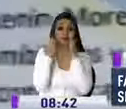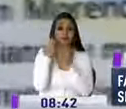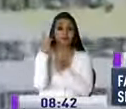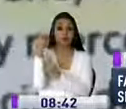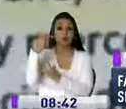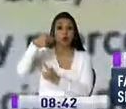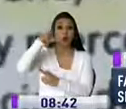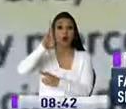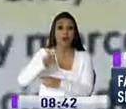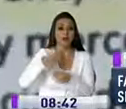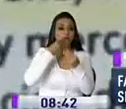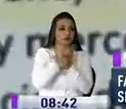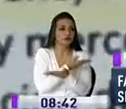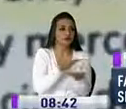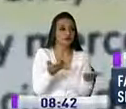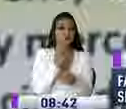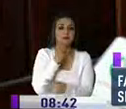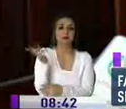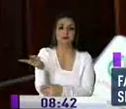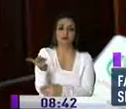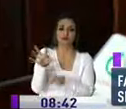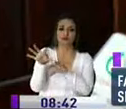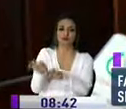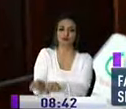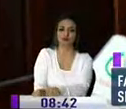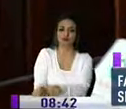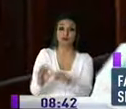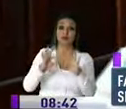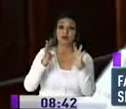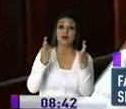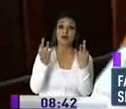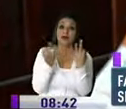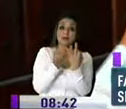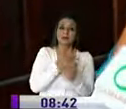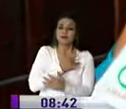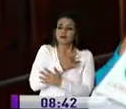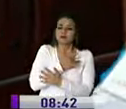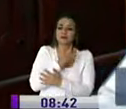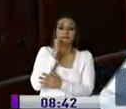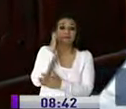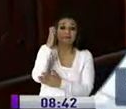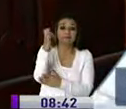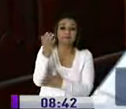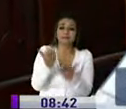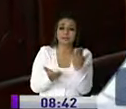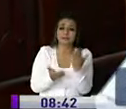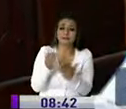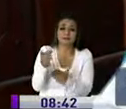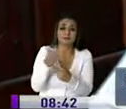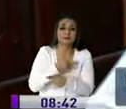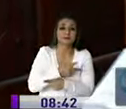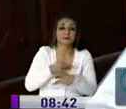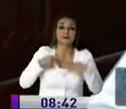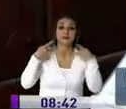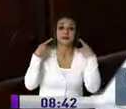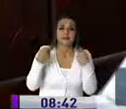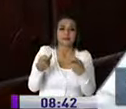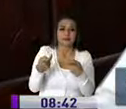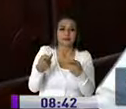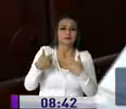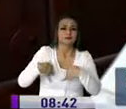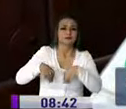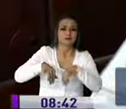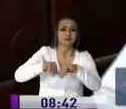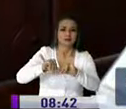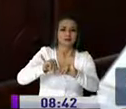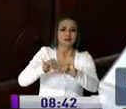en el que se habla de los dos retenidos. Familiares, todavía tenemos la esperanza, digamos, de